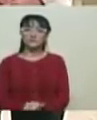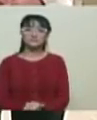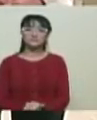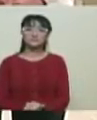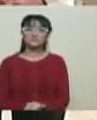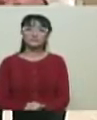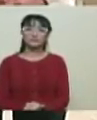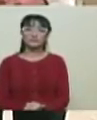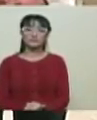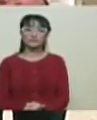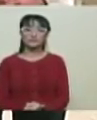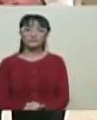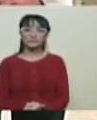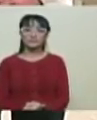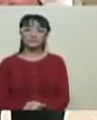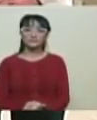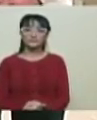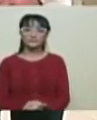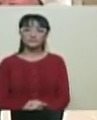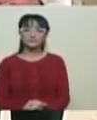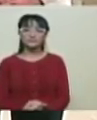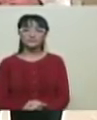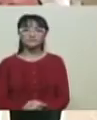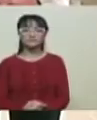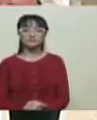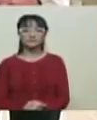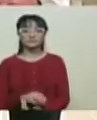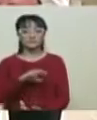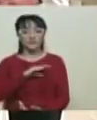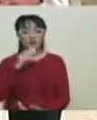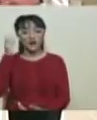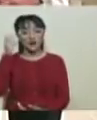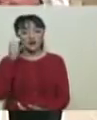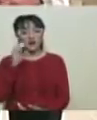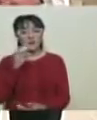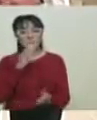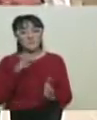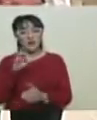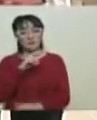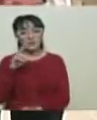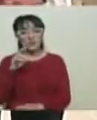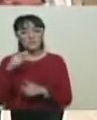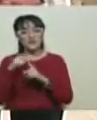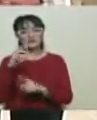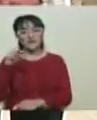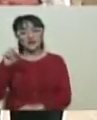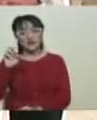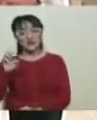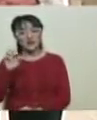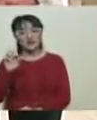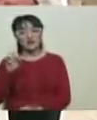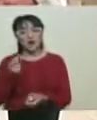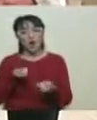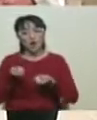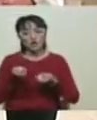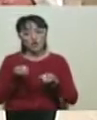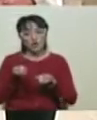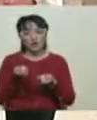mis palabras en la capacidad del Consejo Nacional Electoral y el Plan República para controlar pequeños